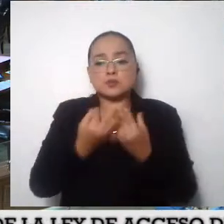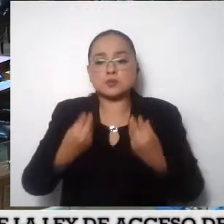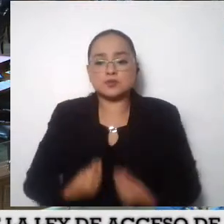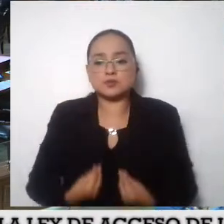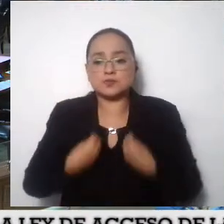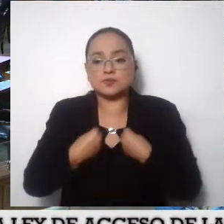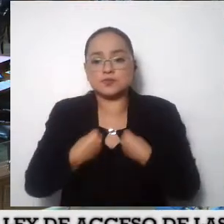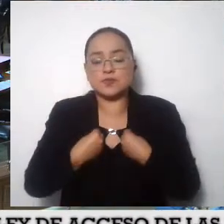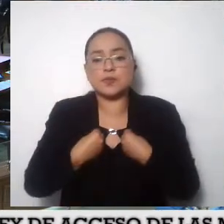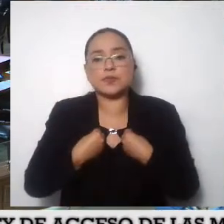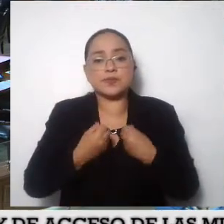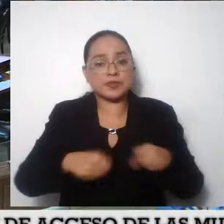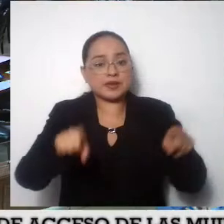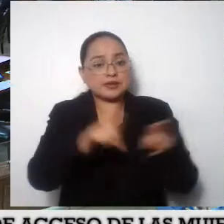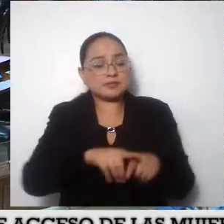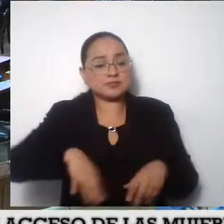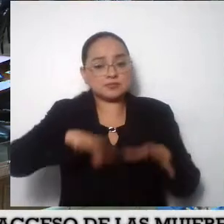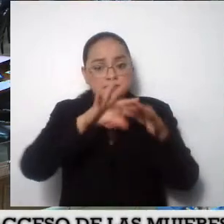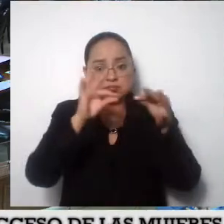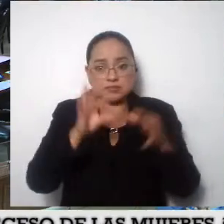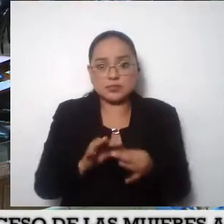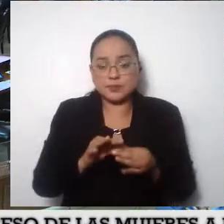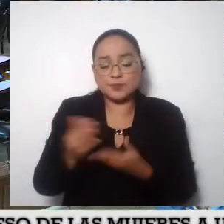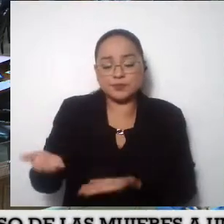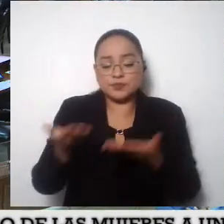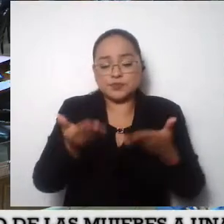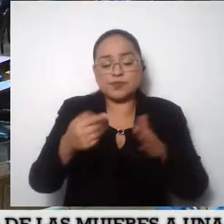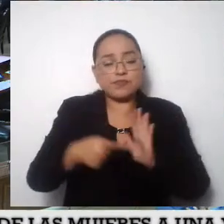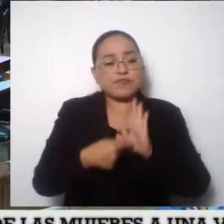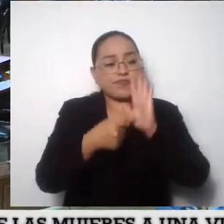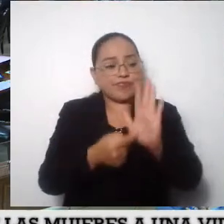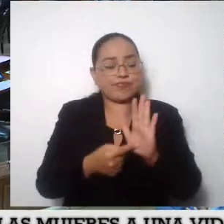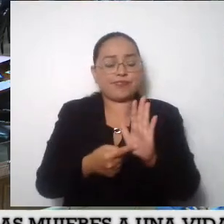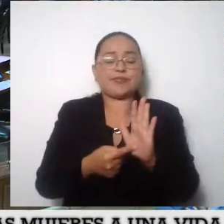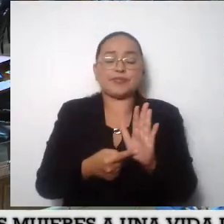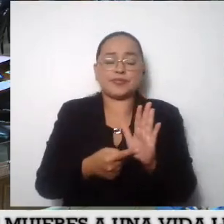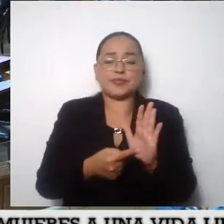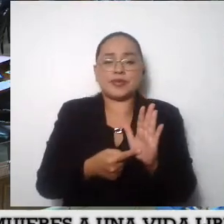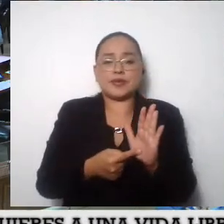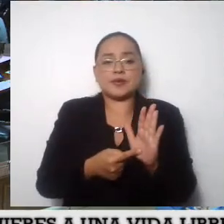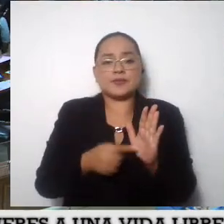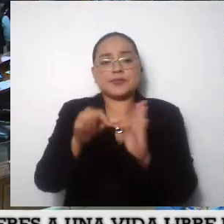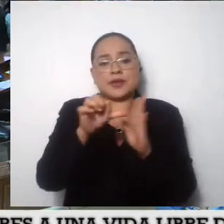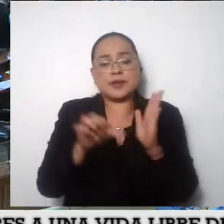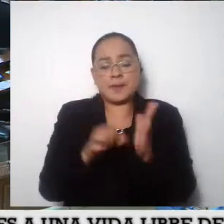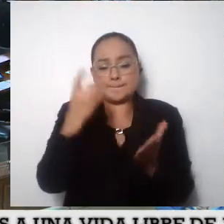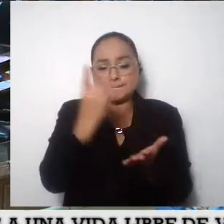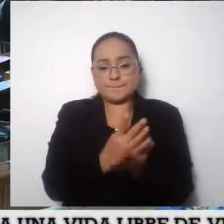anteriormente expuesto, se somete a esta soberanía el presente decreto. Artículo